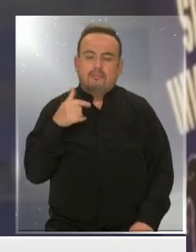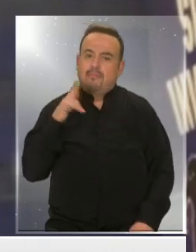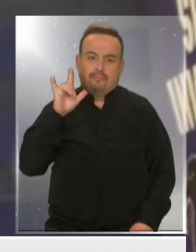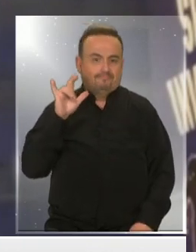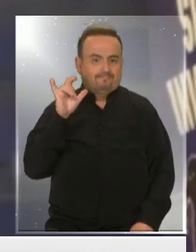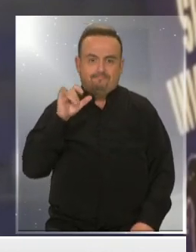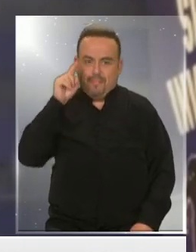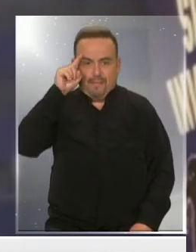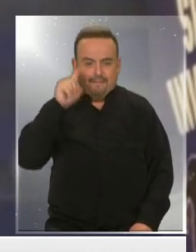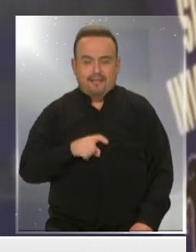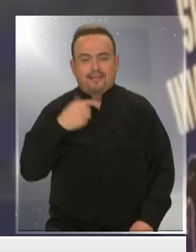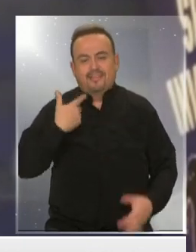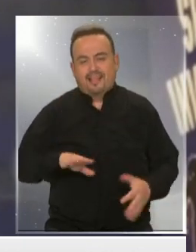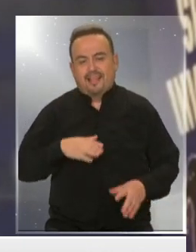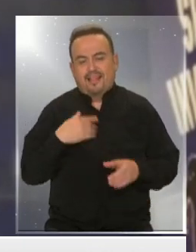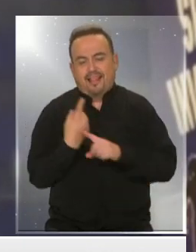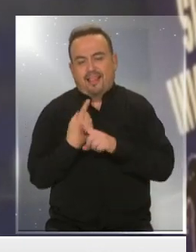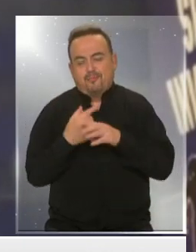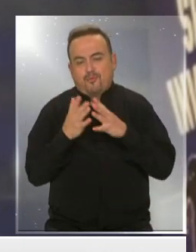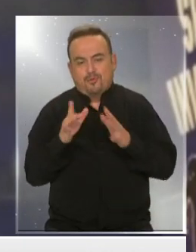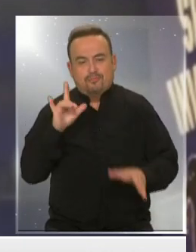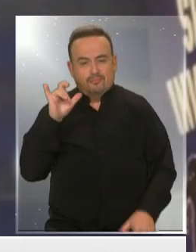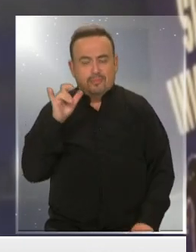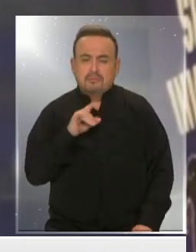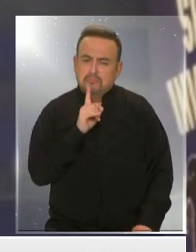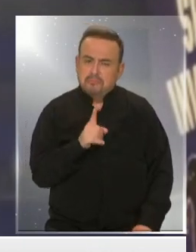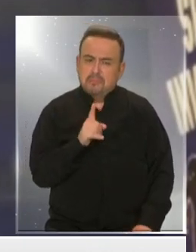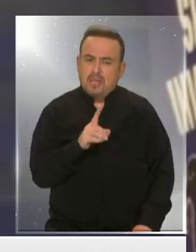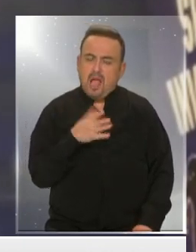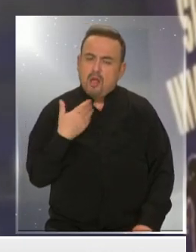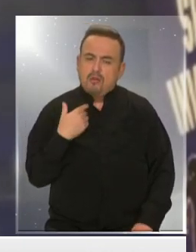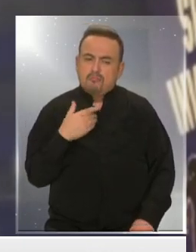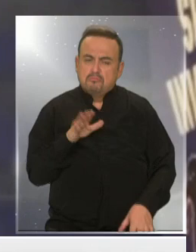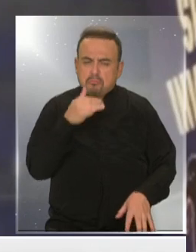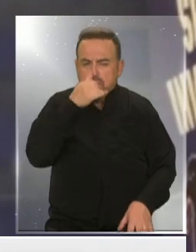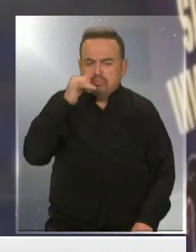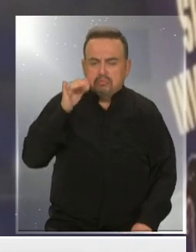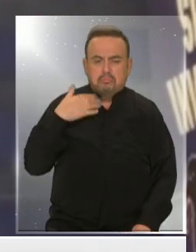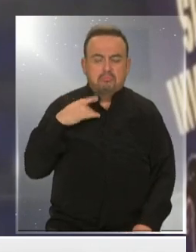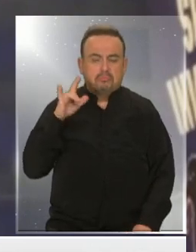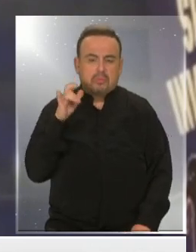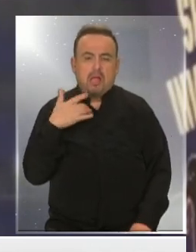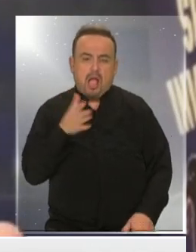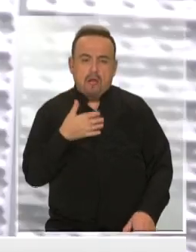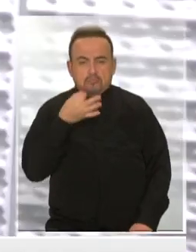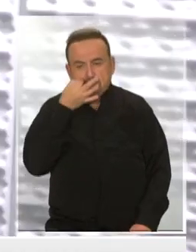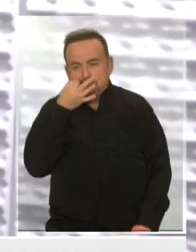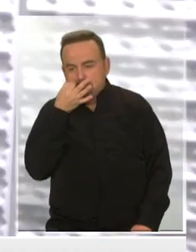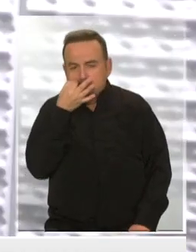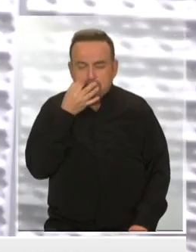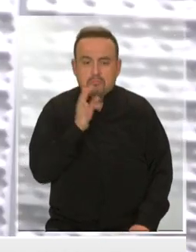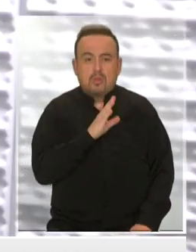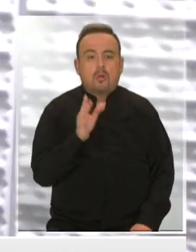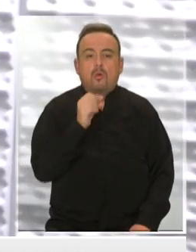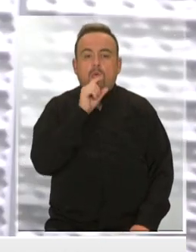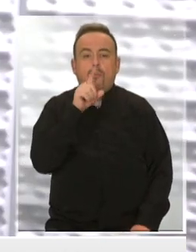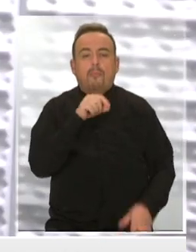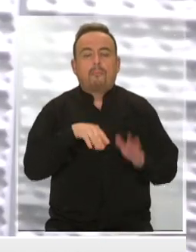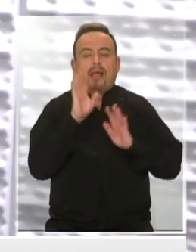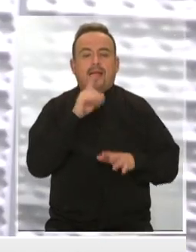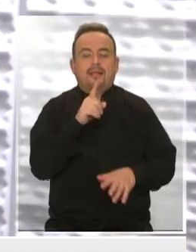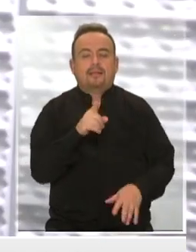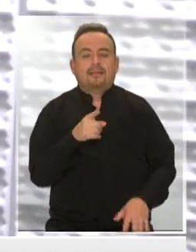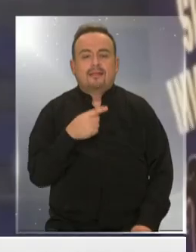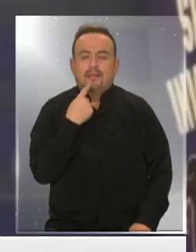Instagram. Sí, yo lo sé, hemos conversado por ahí sí, muchas veces. Instagram. Pero estoy bien alejado últimamente. Estoy más... Soy observador. ¿Cuál es la pregunta